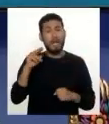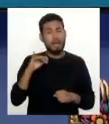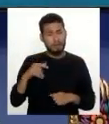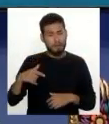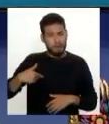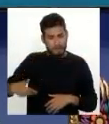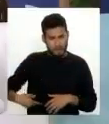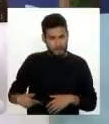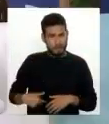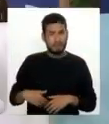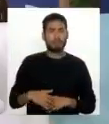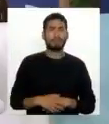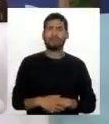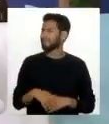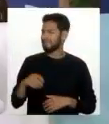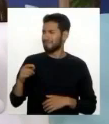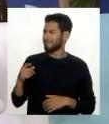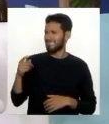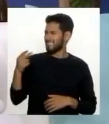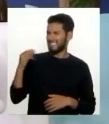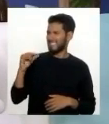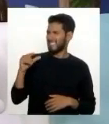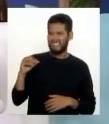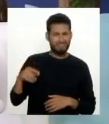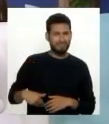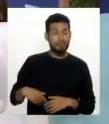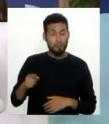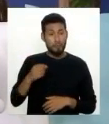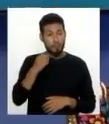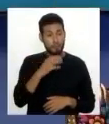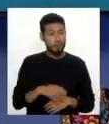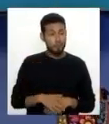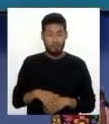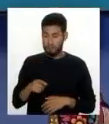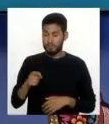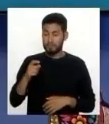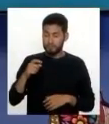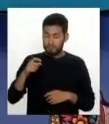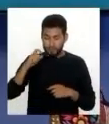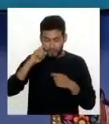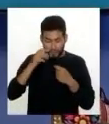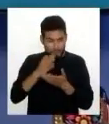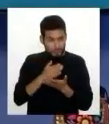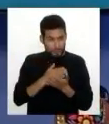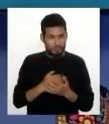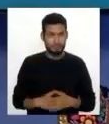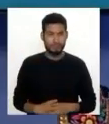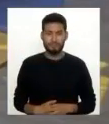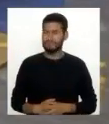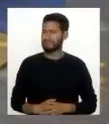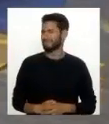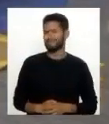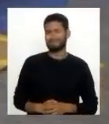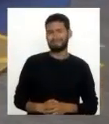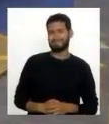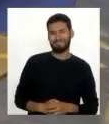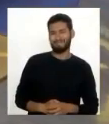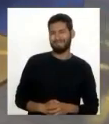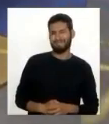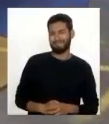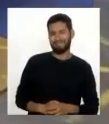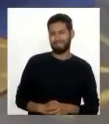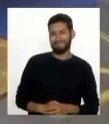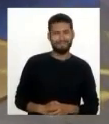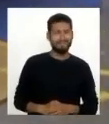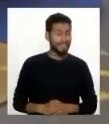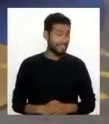hígado. El hígado, que sí. A mucha gente no le gusta, pero depende cómo se prepare, es delicioso. Un hígado encebollado. Ahí sí no te acompaño. No, ya, pero